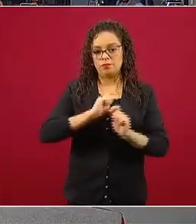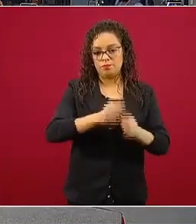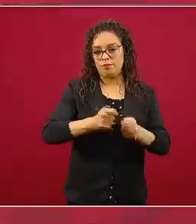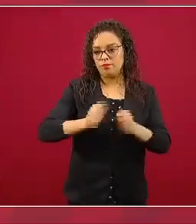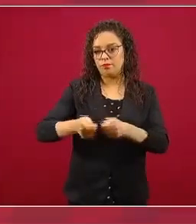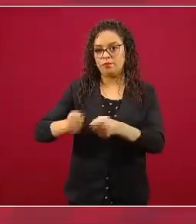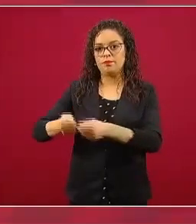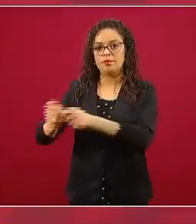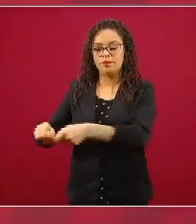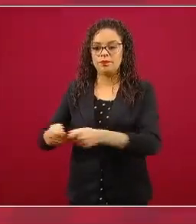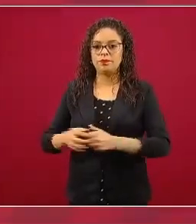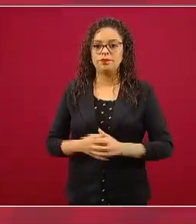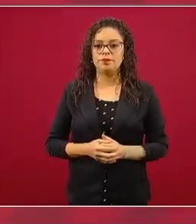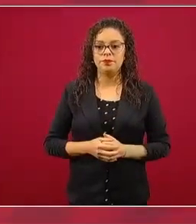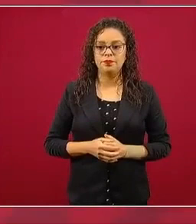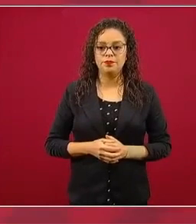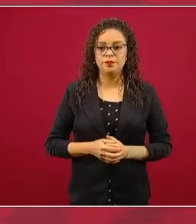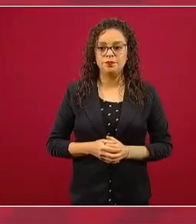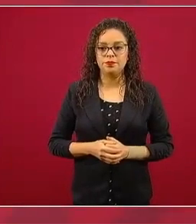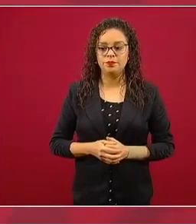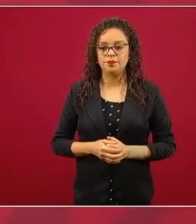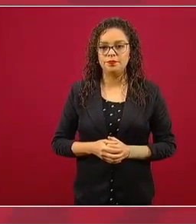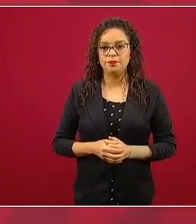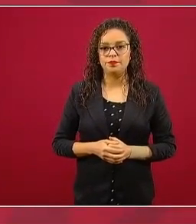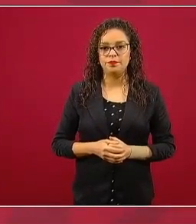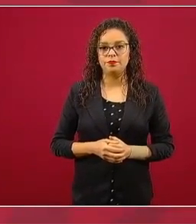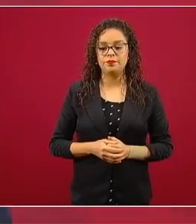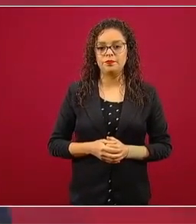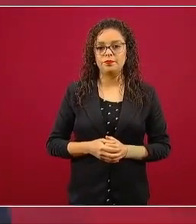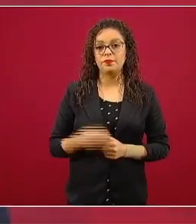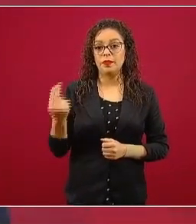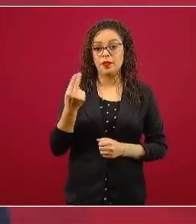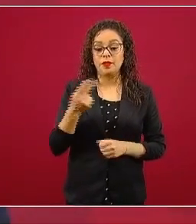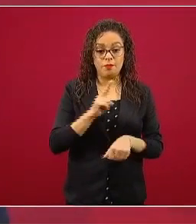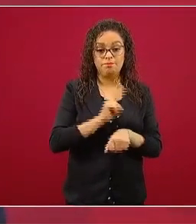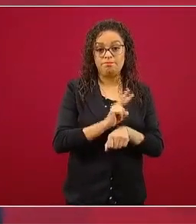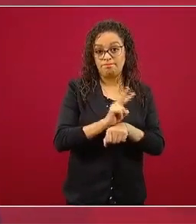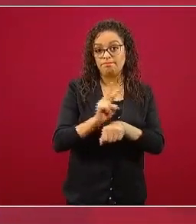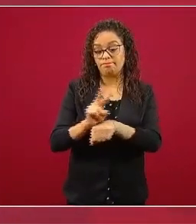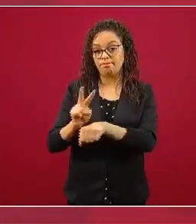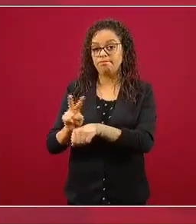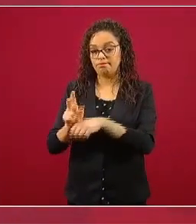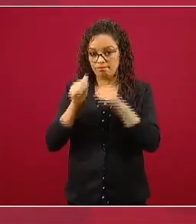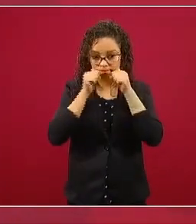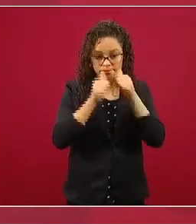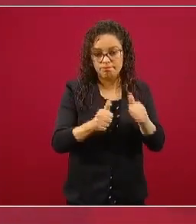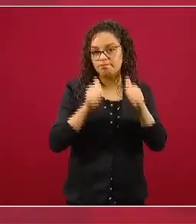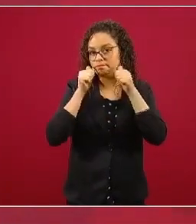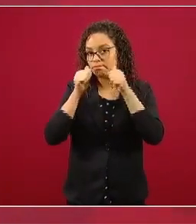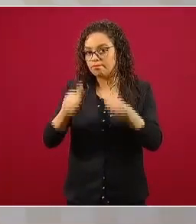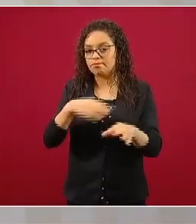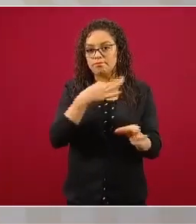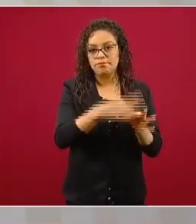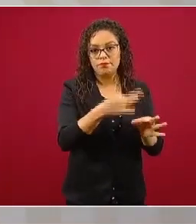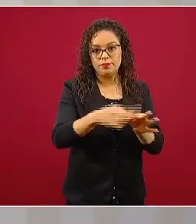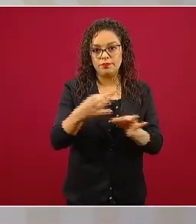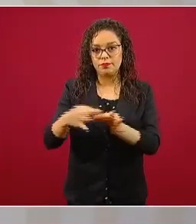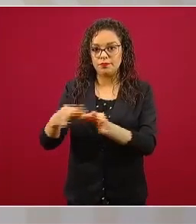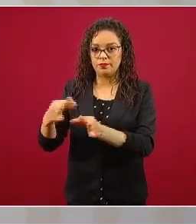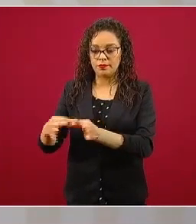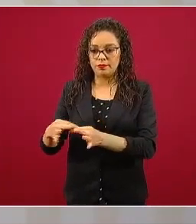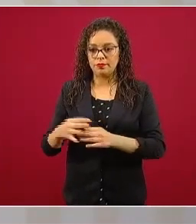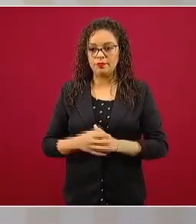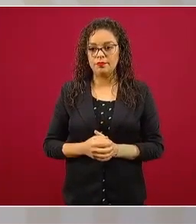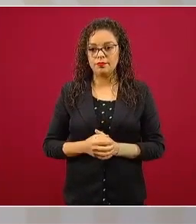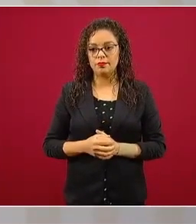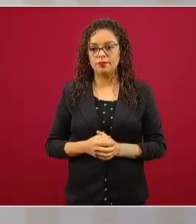para estar pendientes. Hay un caso de una senadora